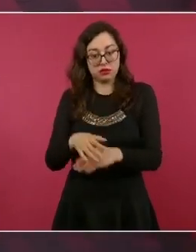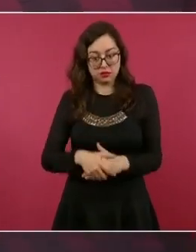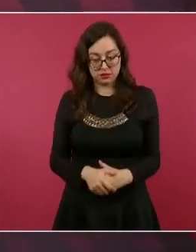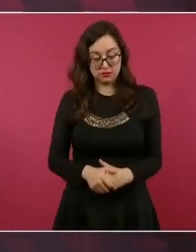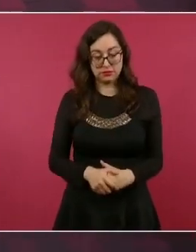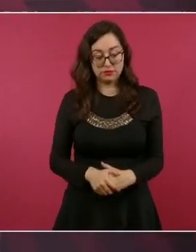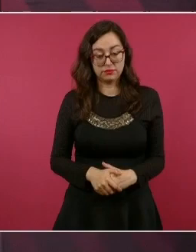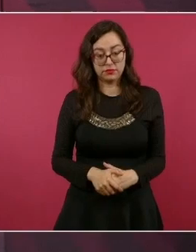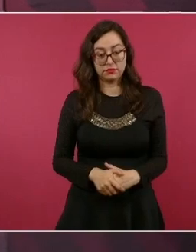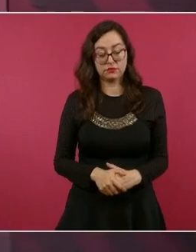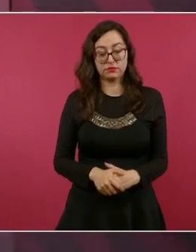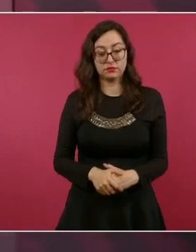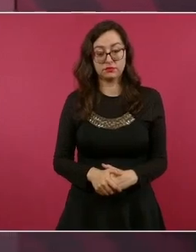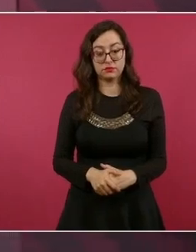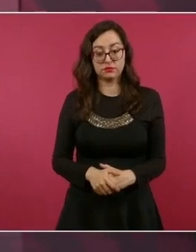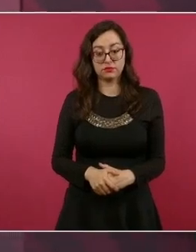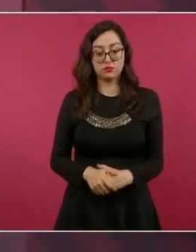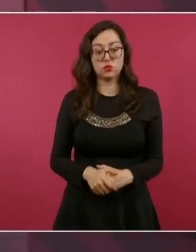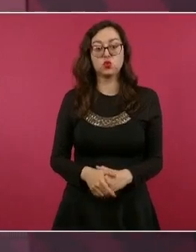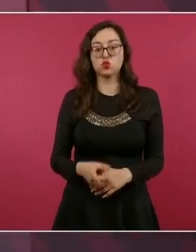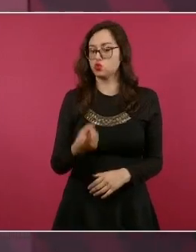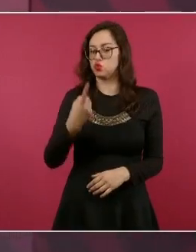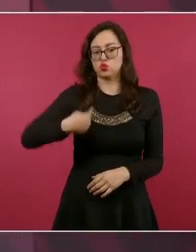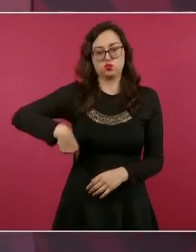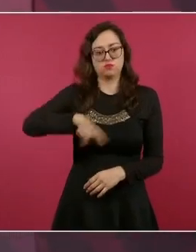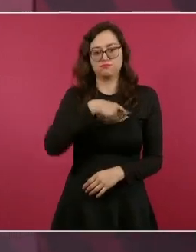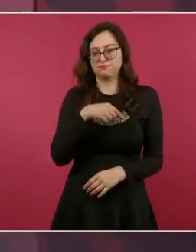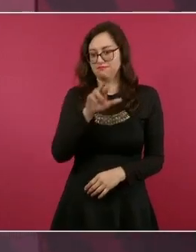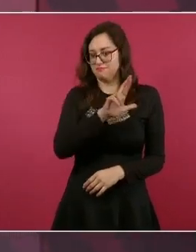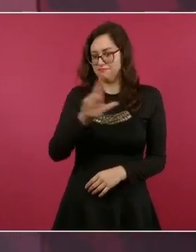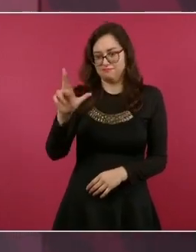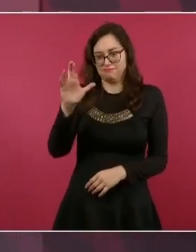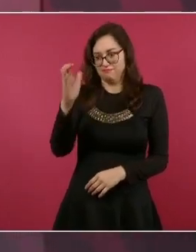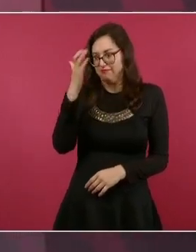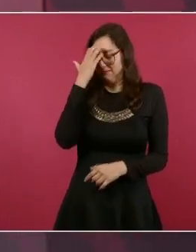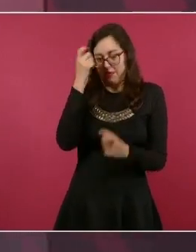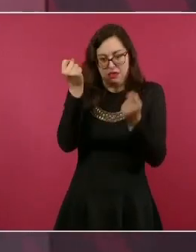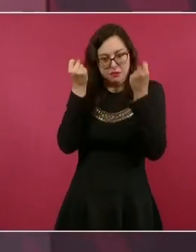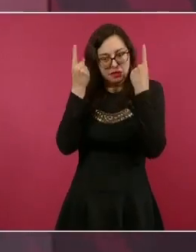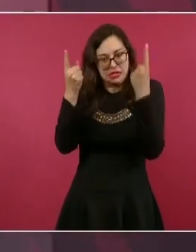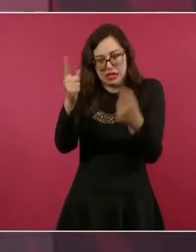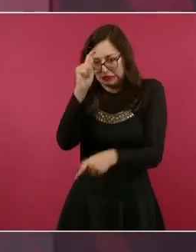Nosotros, claro que lo vamos a estar homenajeando. Claro.